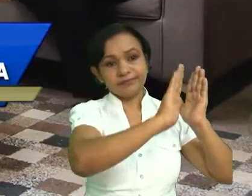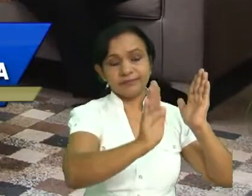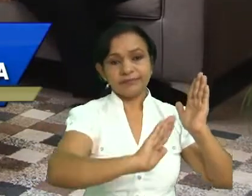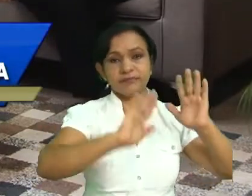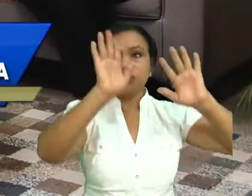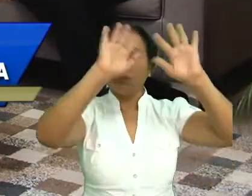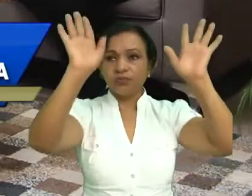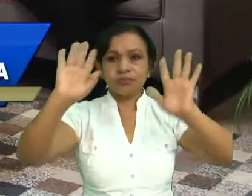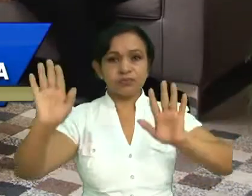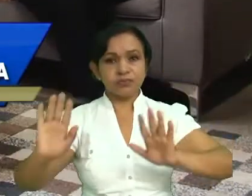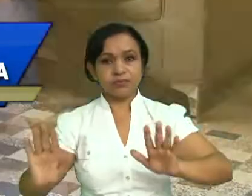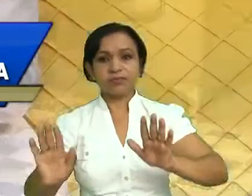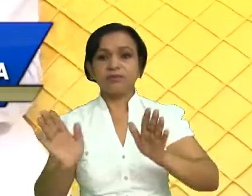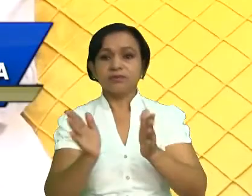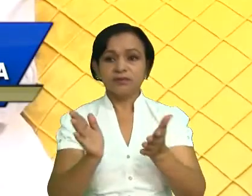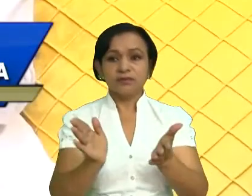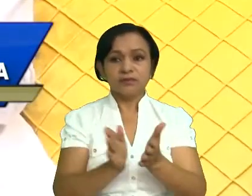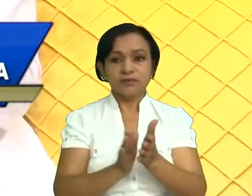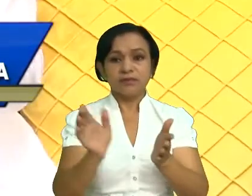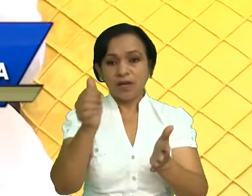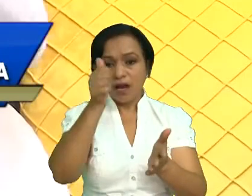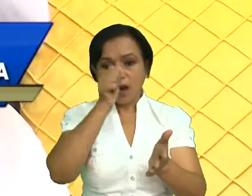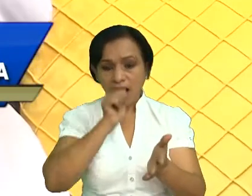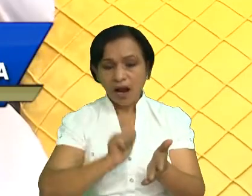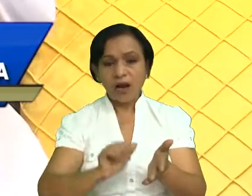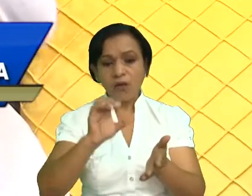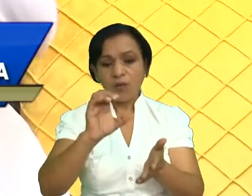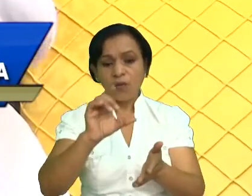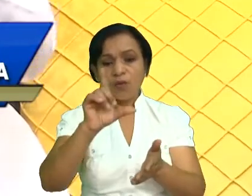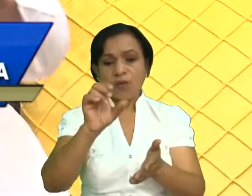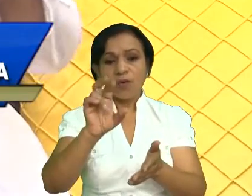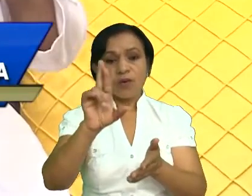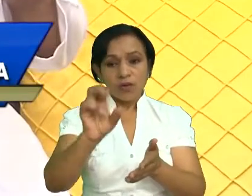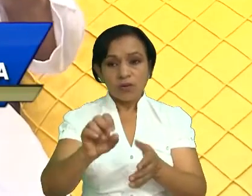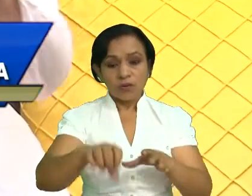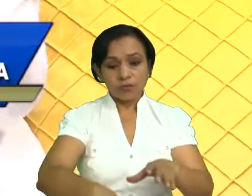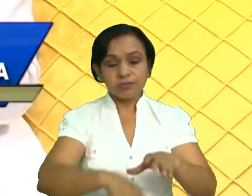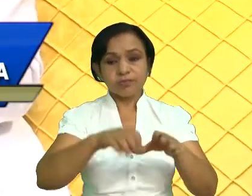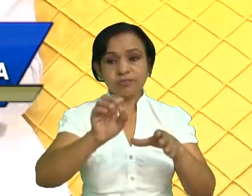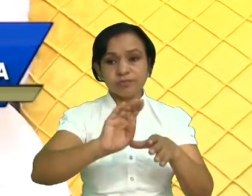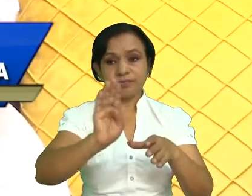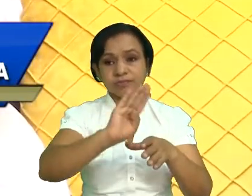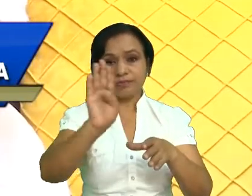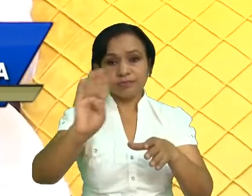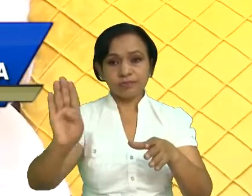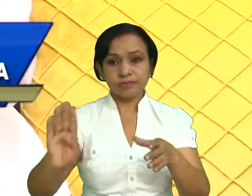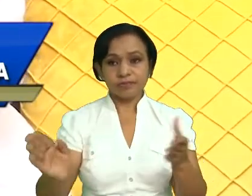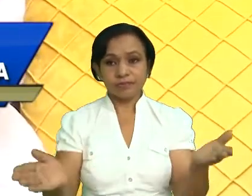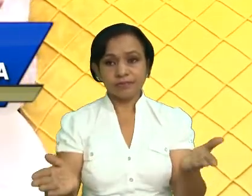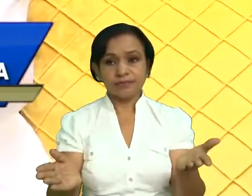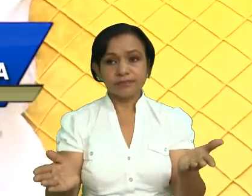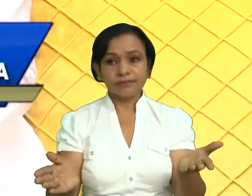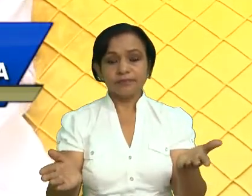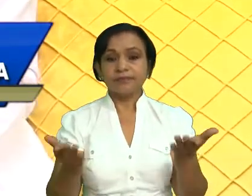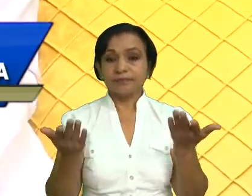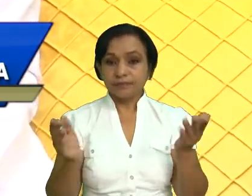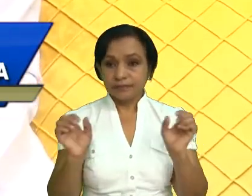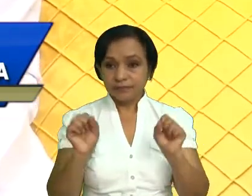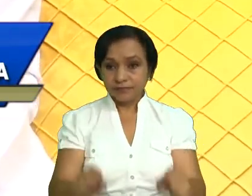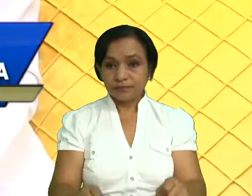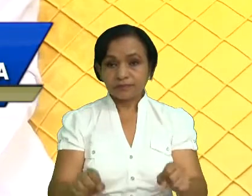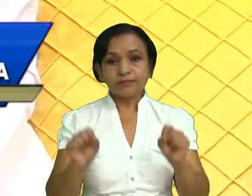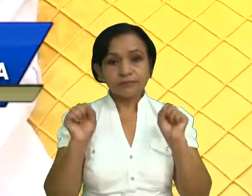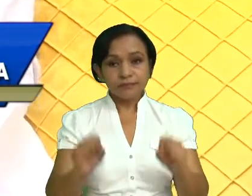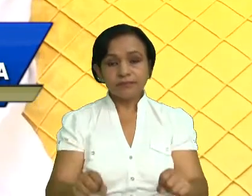ser limpiados con un pañito, con agua de cloro en un baldecito y unos 10 cc de cloro es suficiente y yo